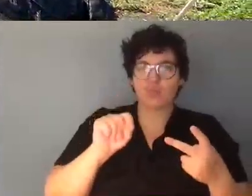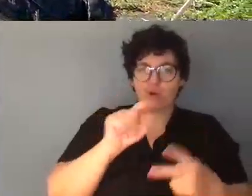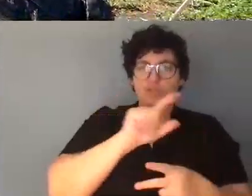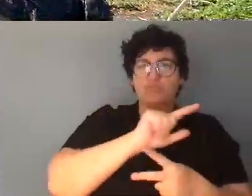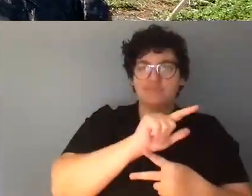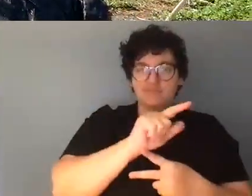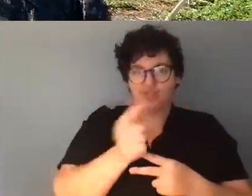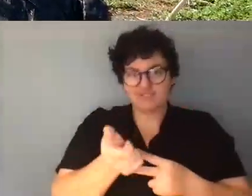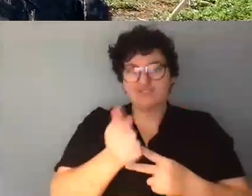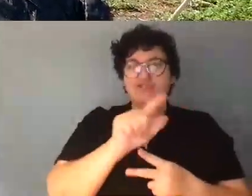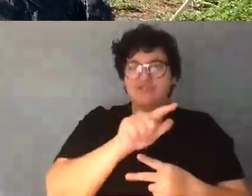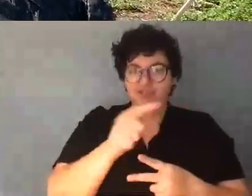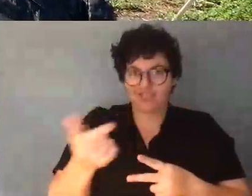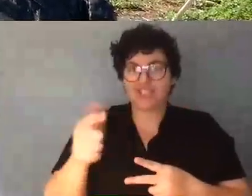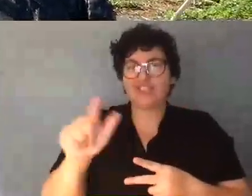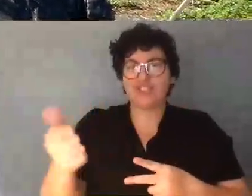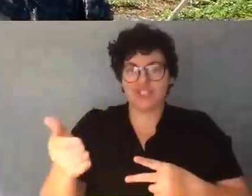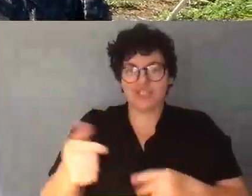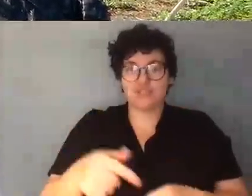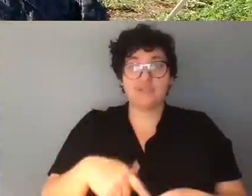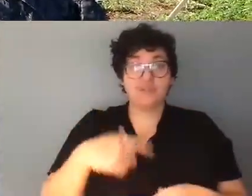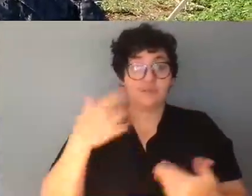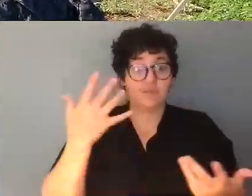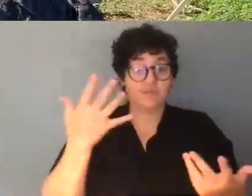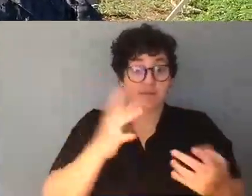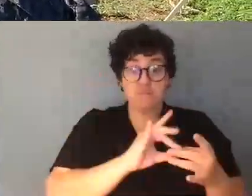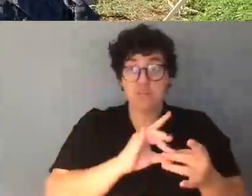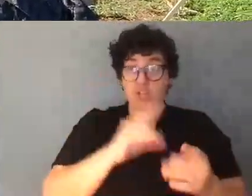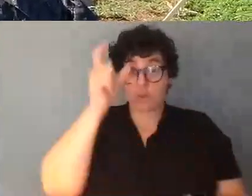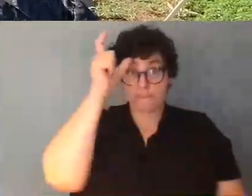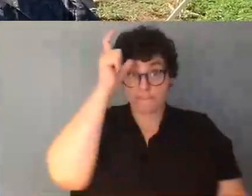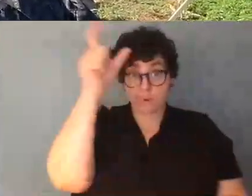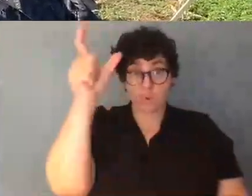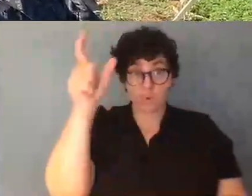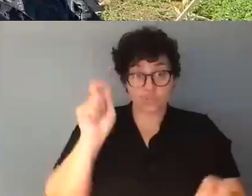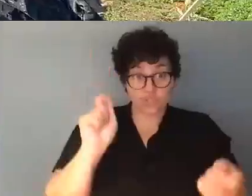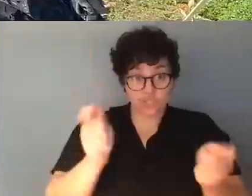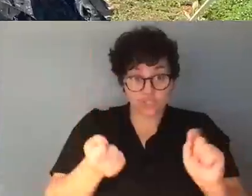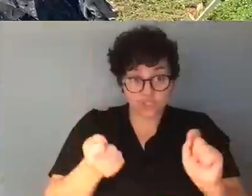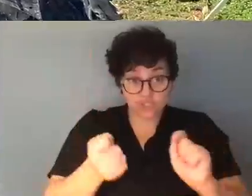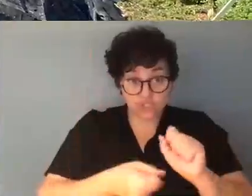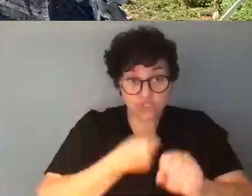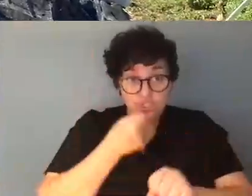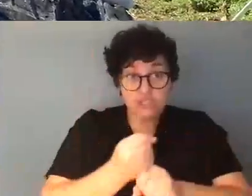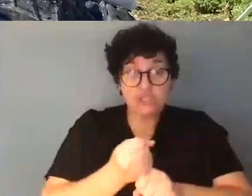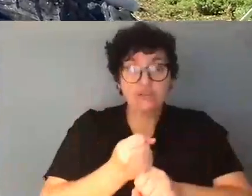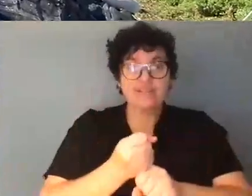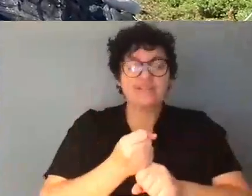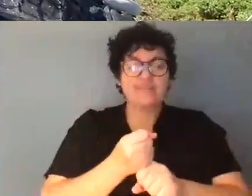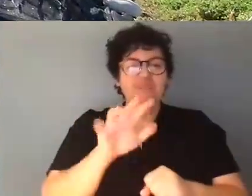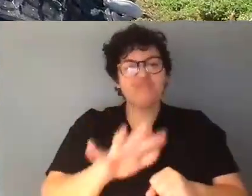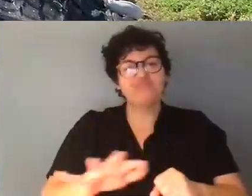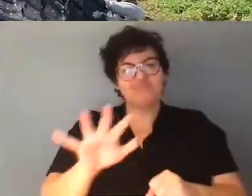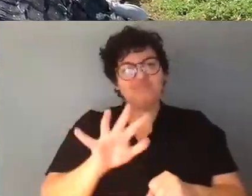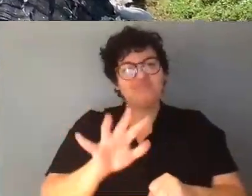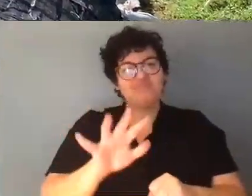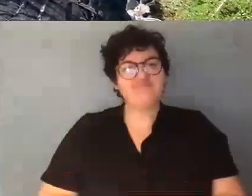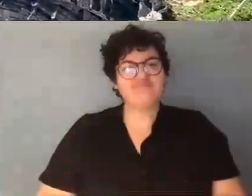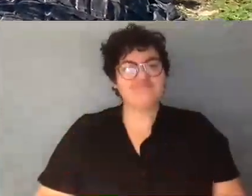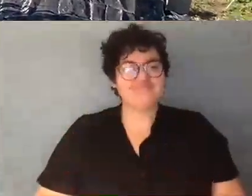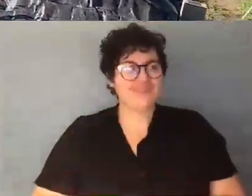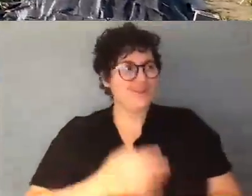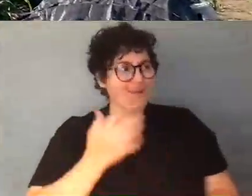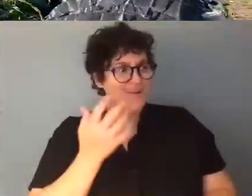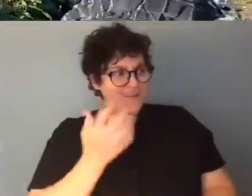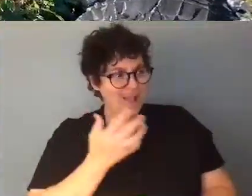abril y octubre. Ajá. Más o menos. Cambia por la luna y todo ese relato, ¿no? Pero más